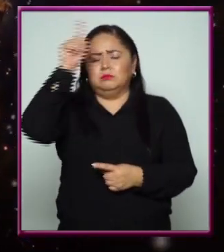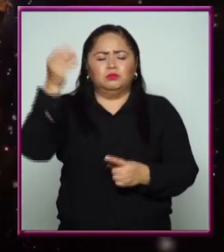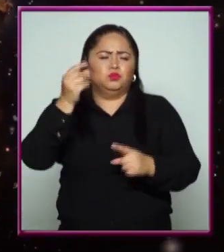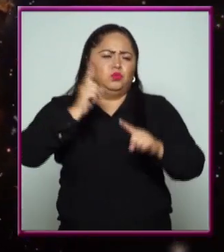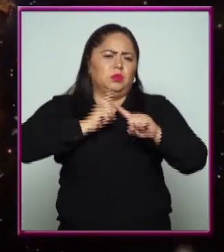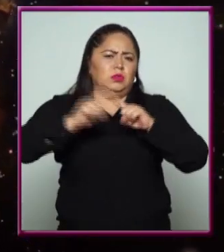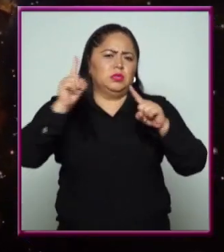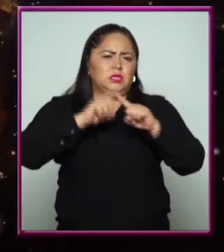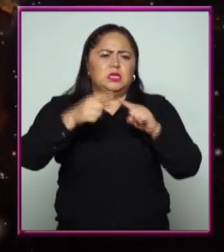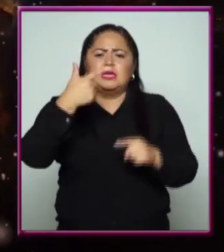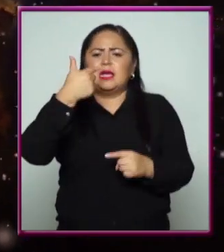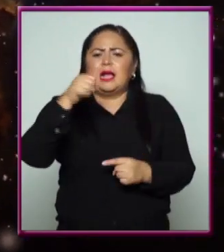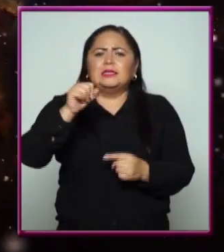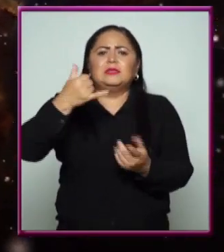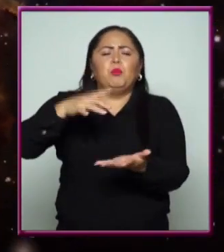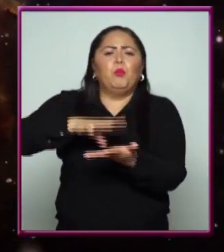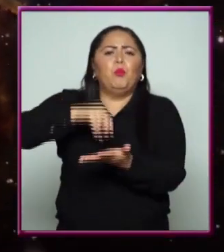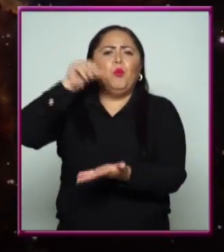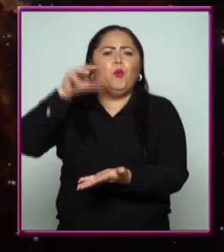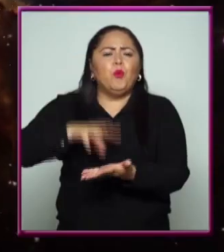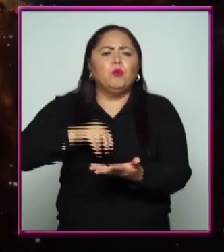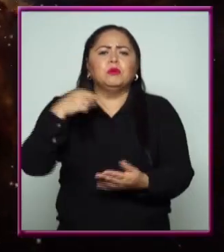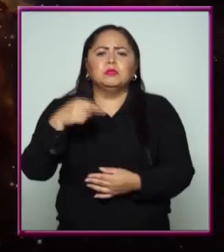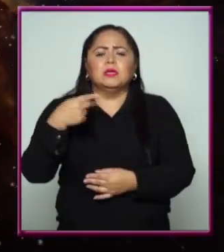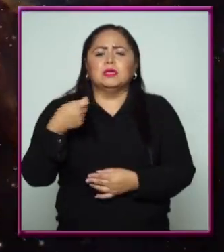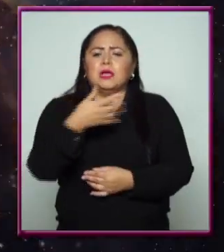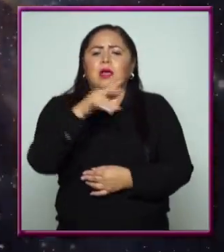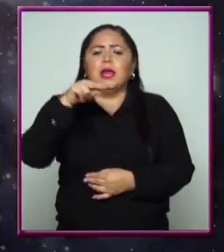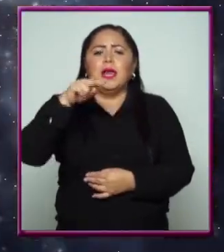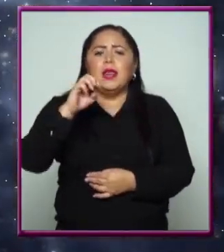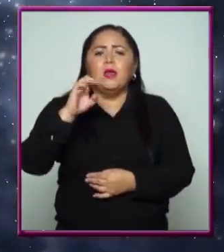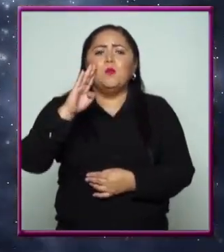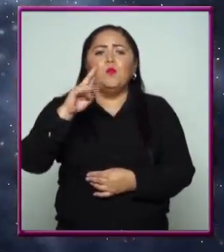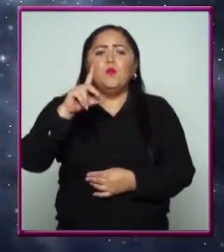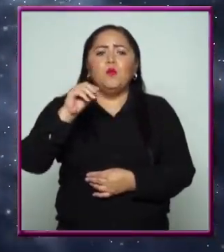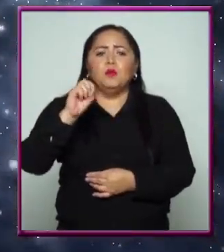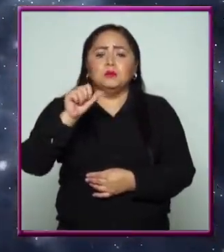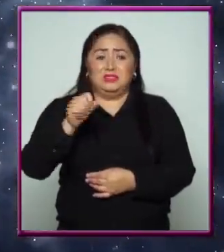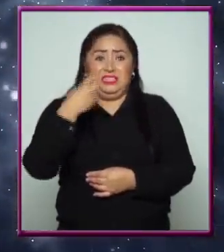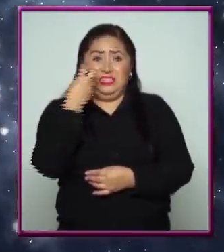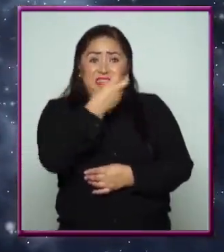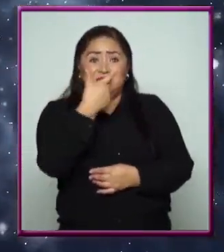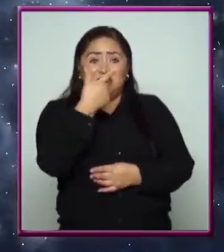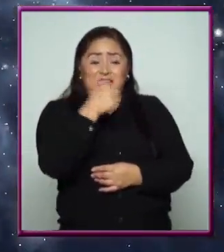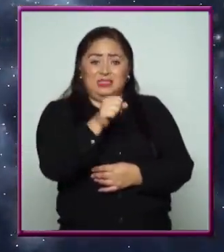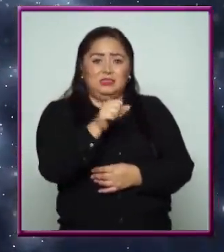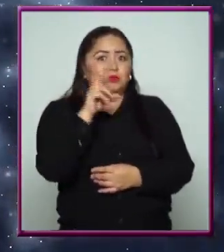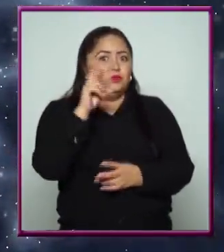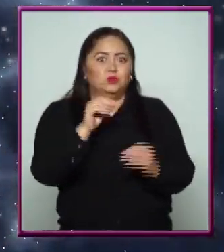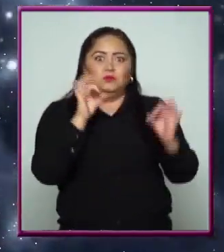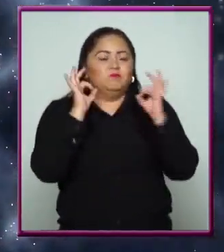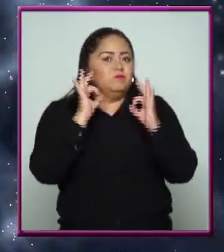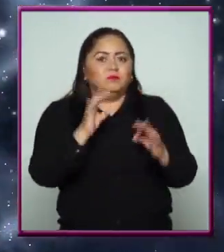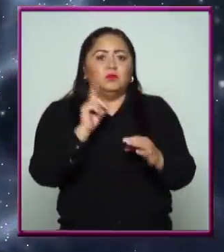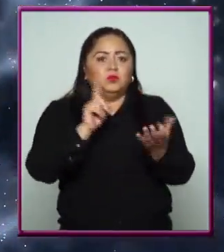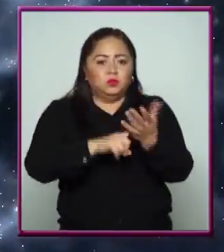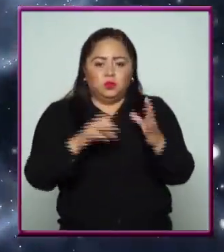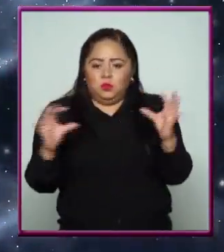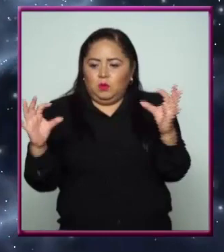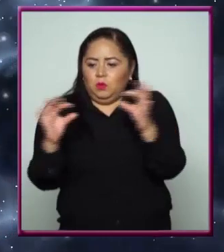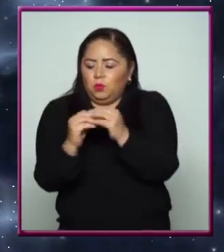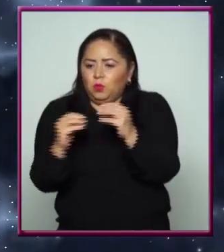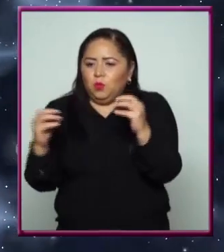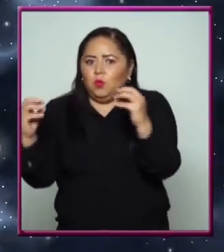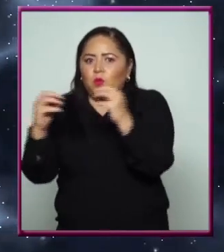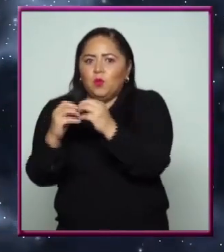grandes cuerpos de gas y polvo llamados nebulosas. Este gas no está estático, sino que se junta por